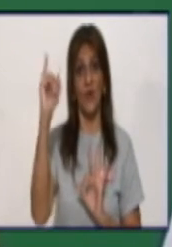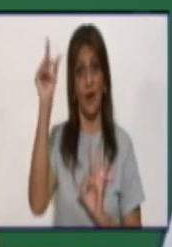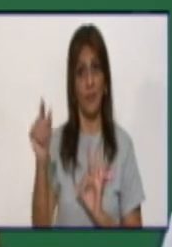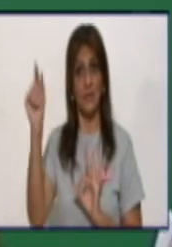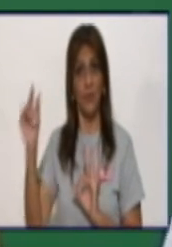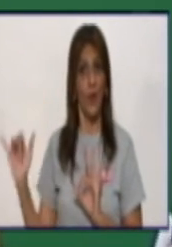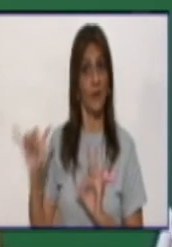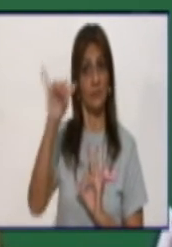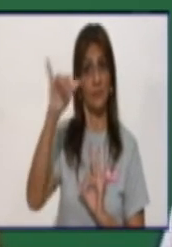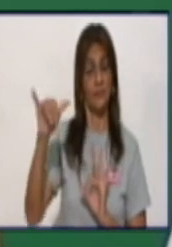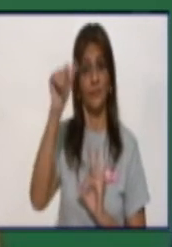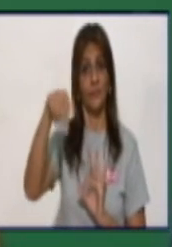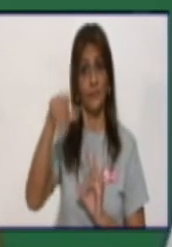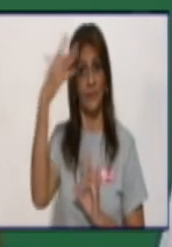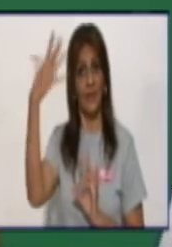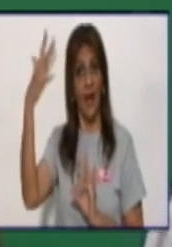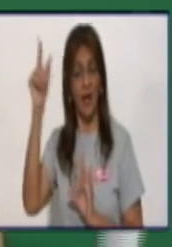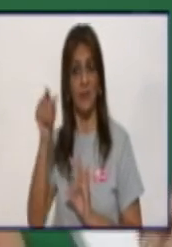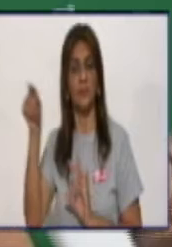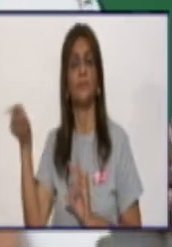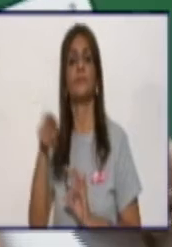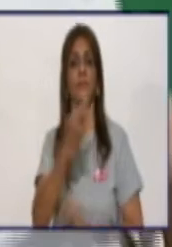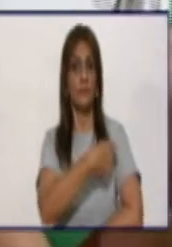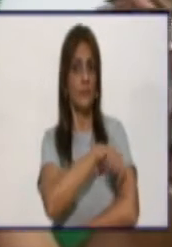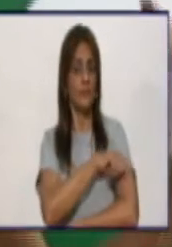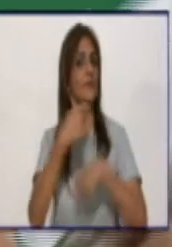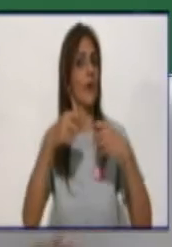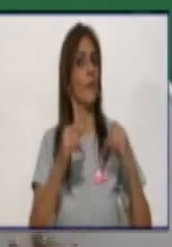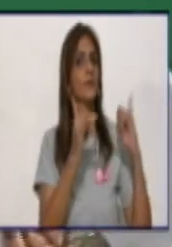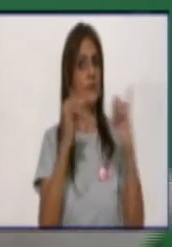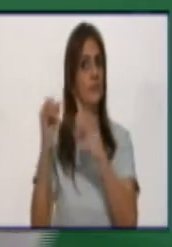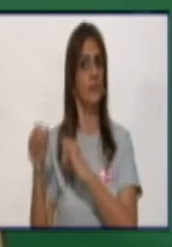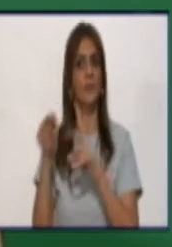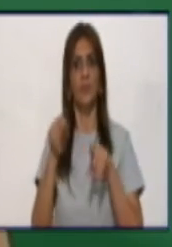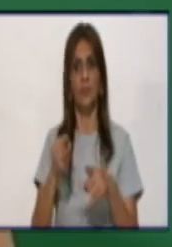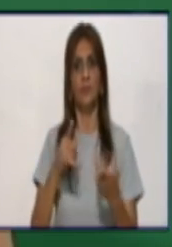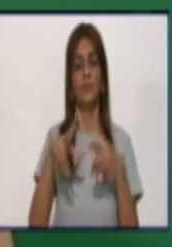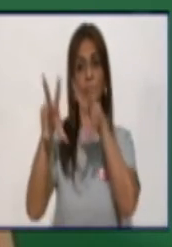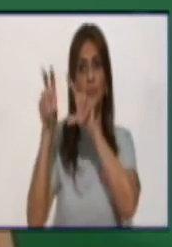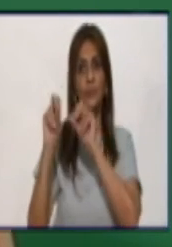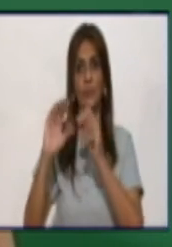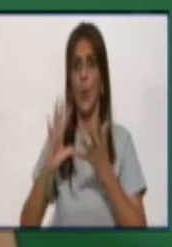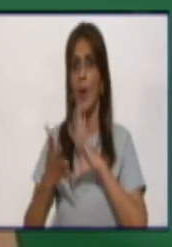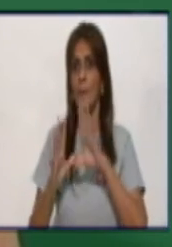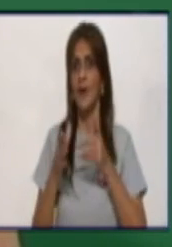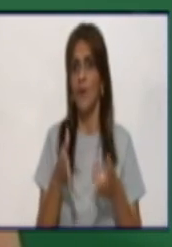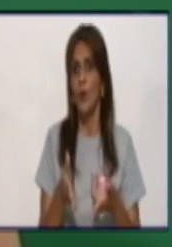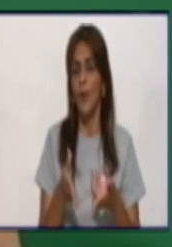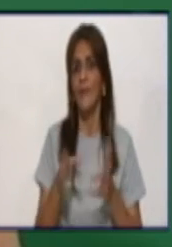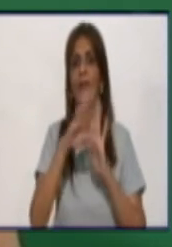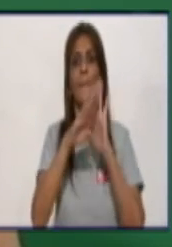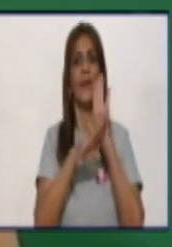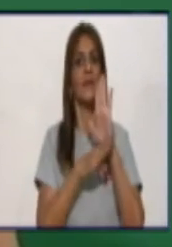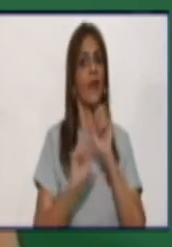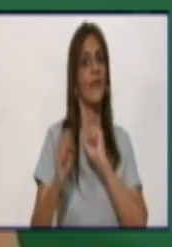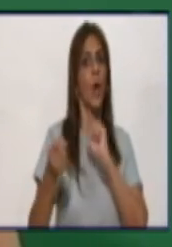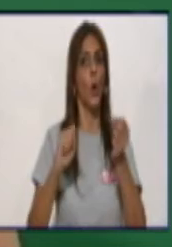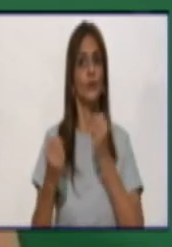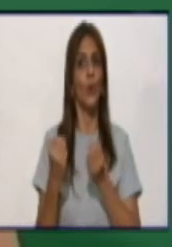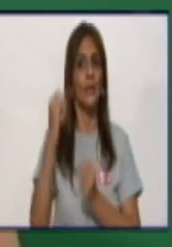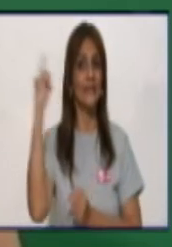tiene que estar bien informada y nosotros somos responsables también de que este mecanismo de medidas de control sanitario internacional